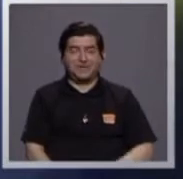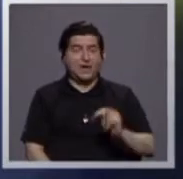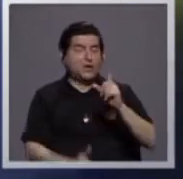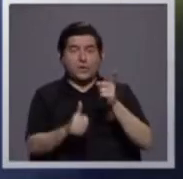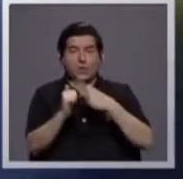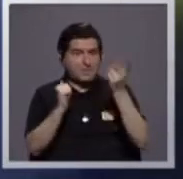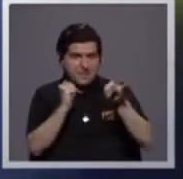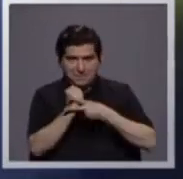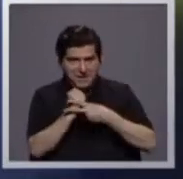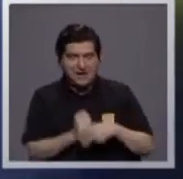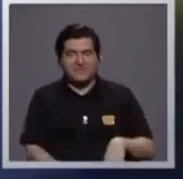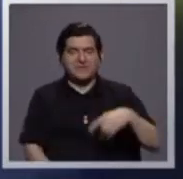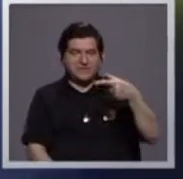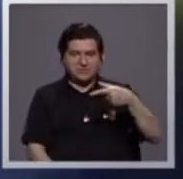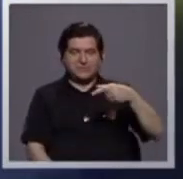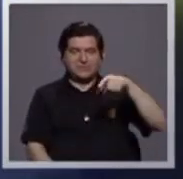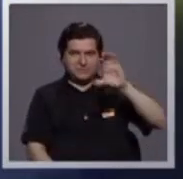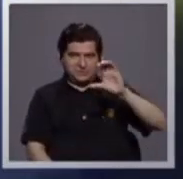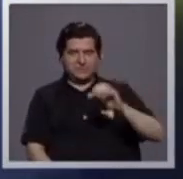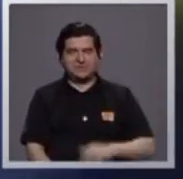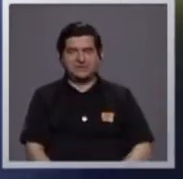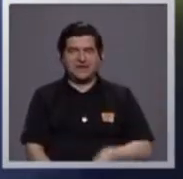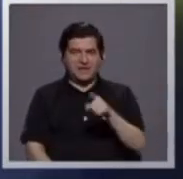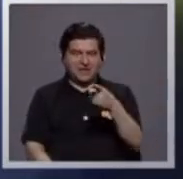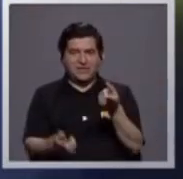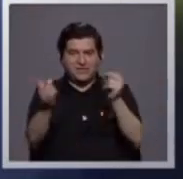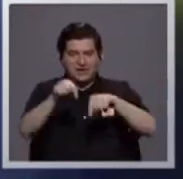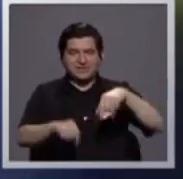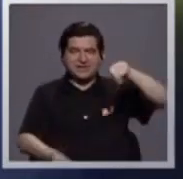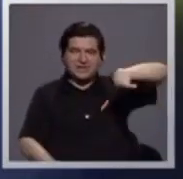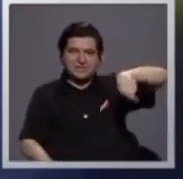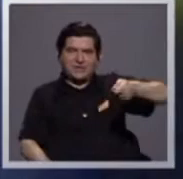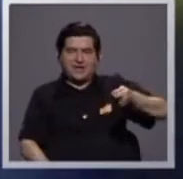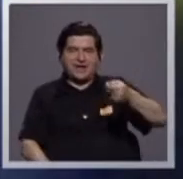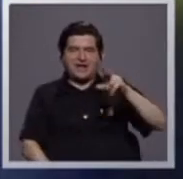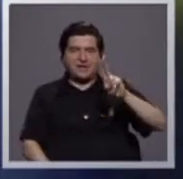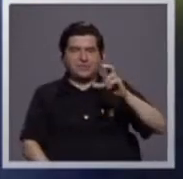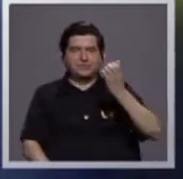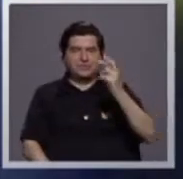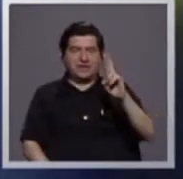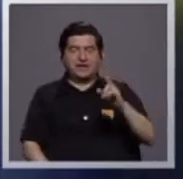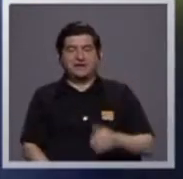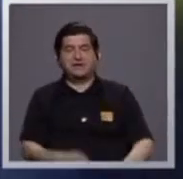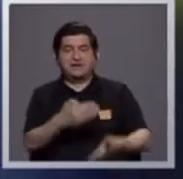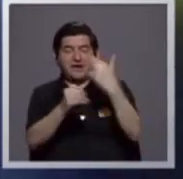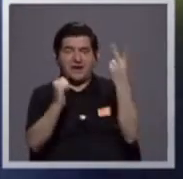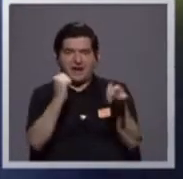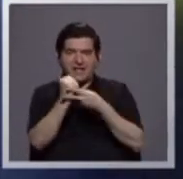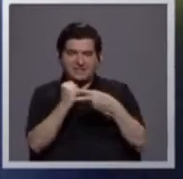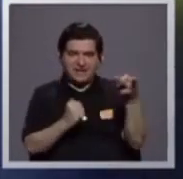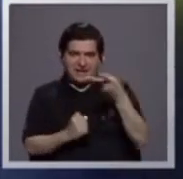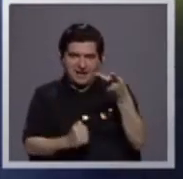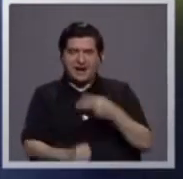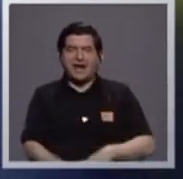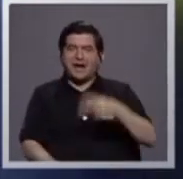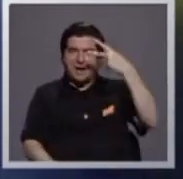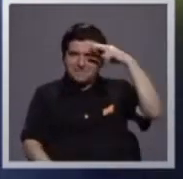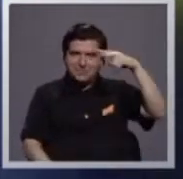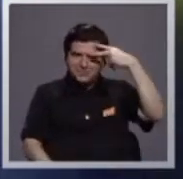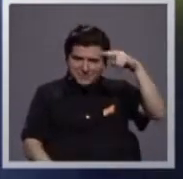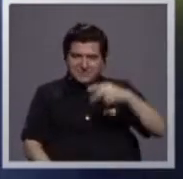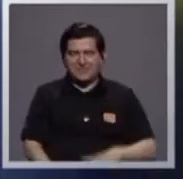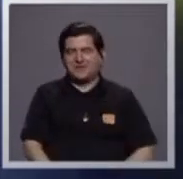primera vez que Gonzalo Castañeda está en Canal UCR, solo que aquella vez los dos estábamos en México y